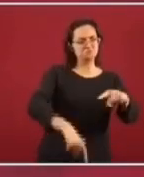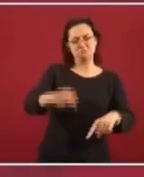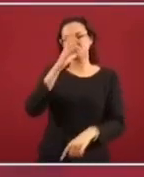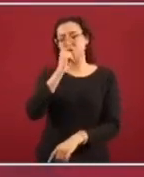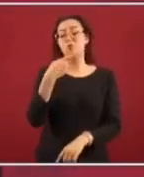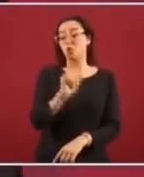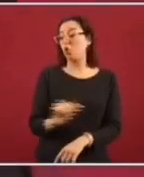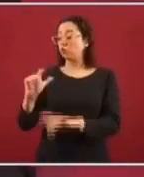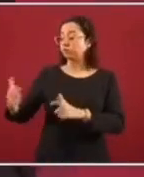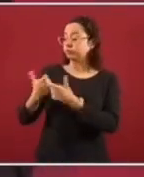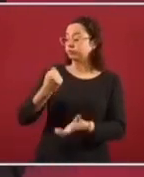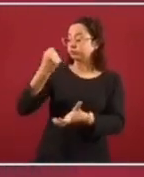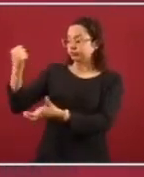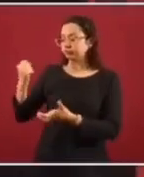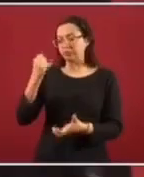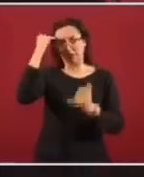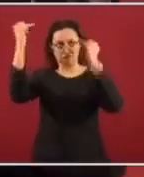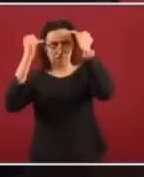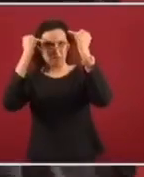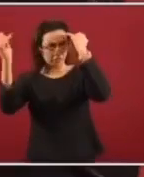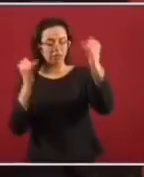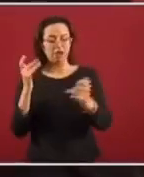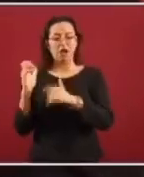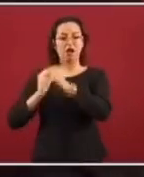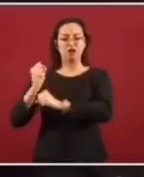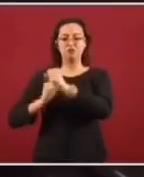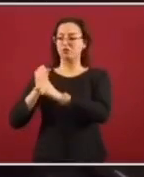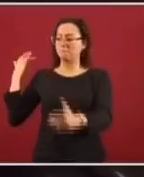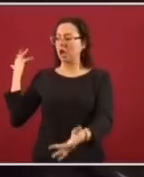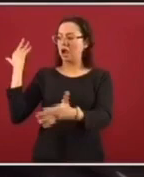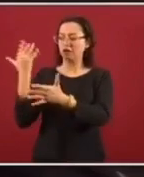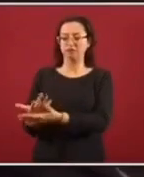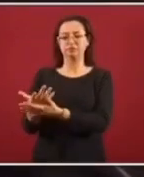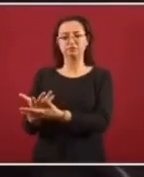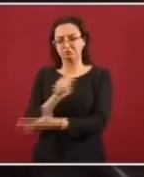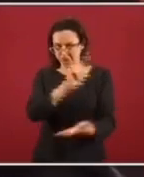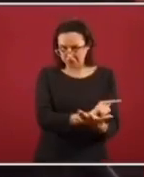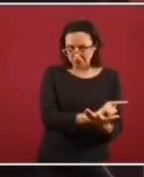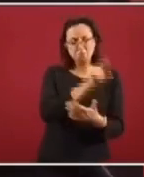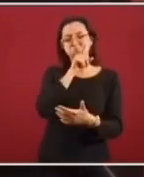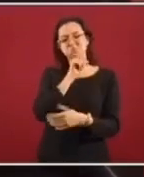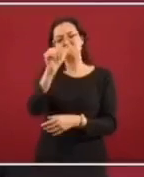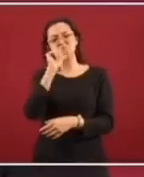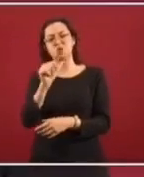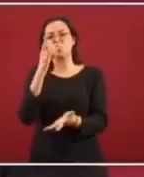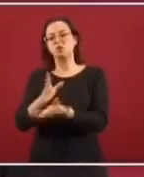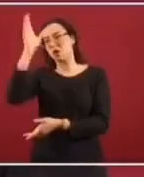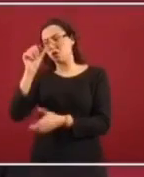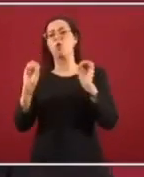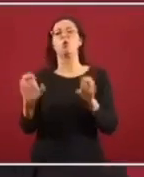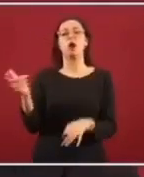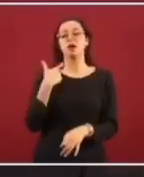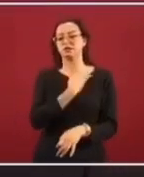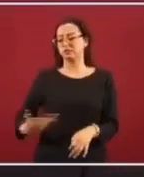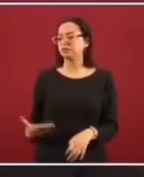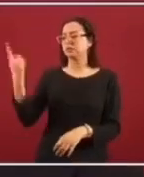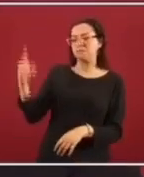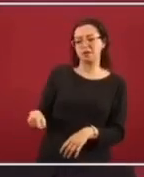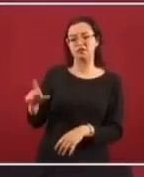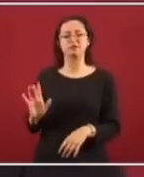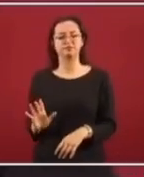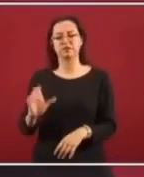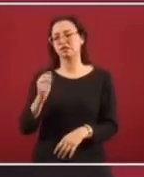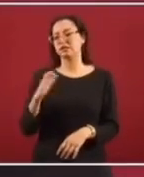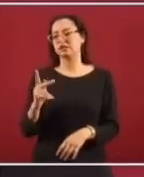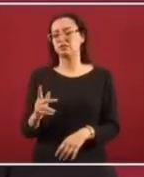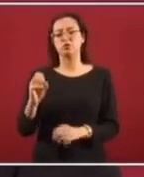muchos que están constituidos desde hace tiempo por acuerdos o por decretos del Ejecutivo, acuerdos de Hacienda o decretos